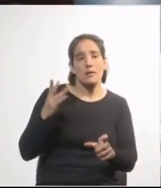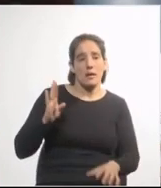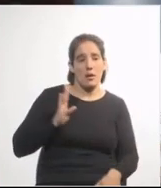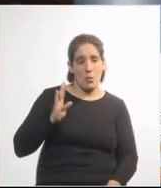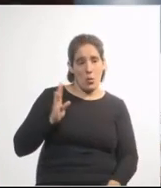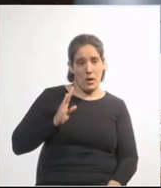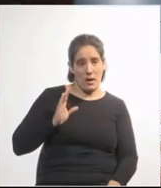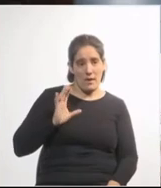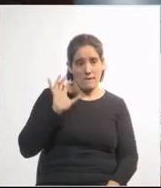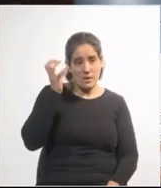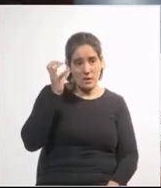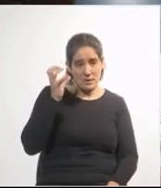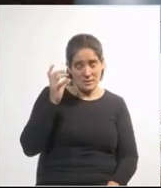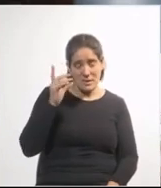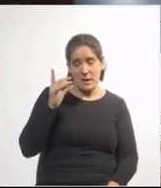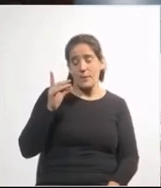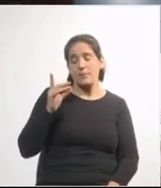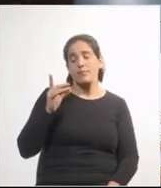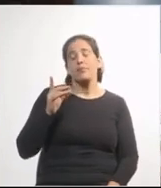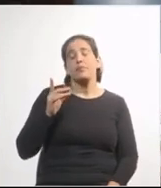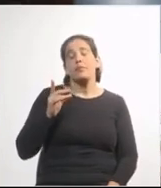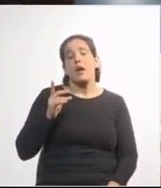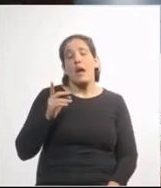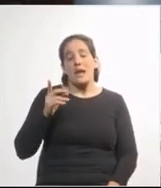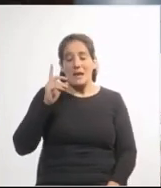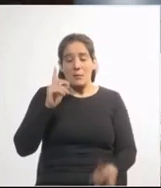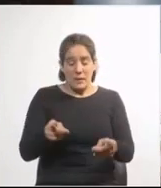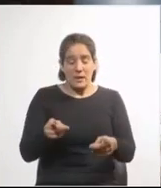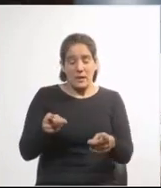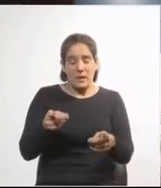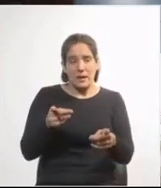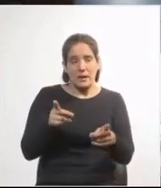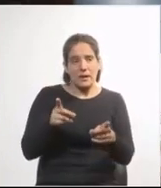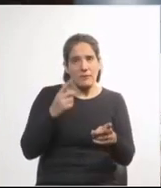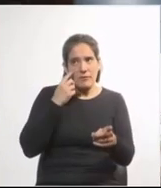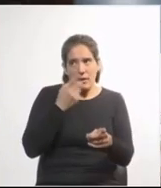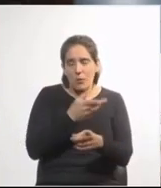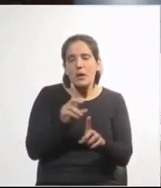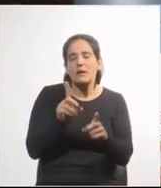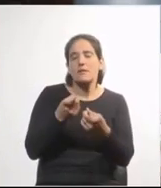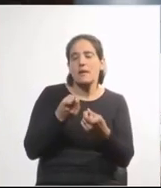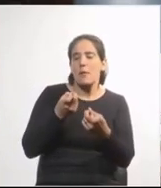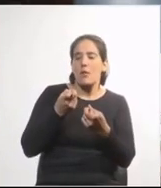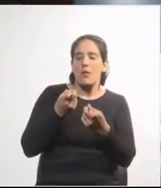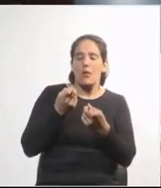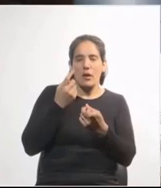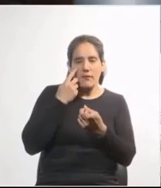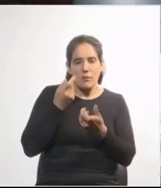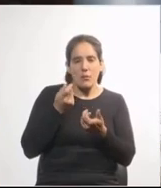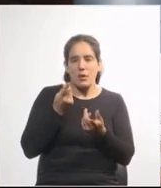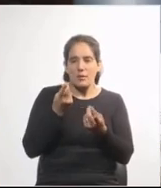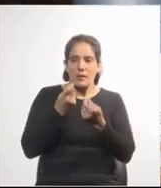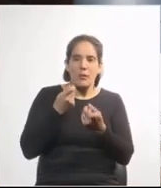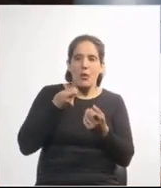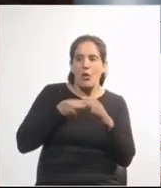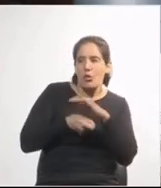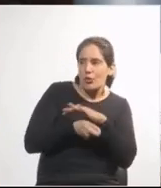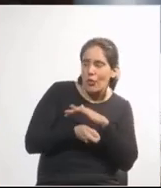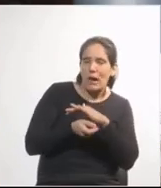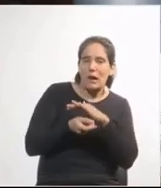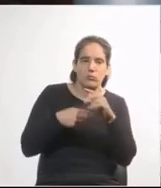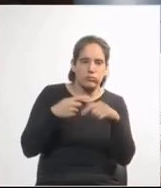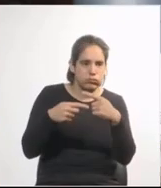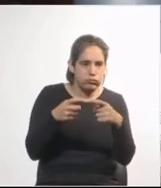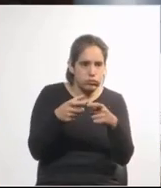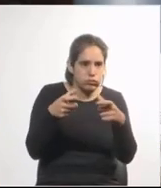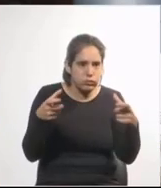mujeres víctimas de violencia de género, la necesidad de perseguir el crimen organizado, lamentablemente cada